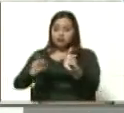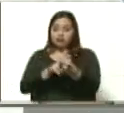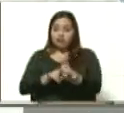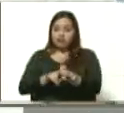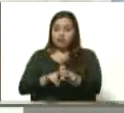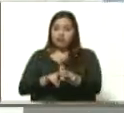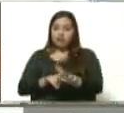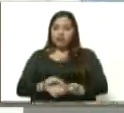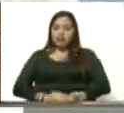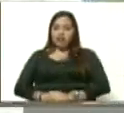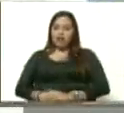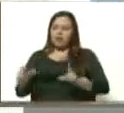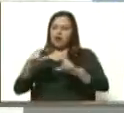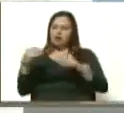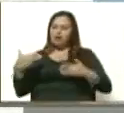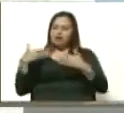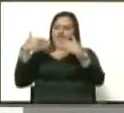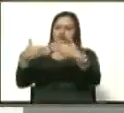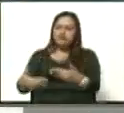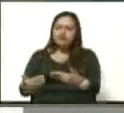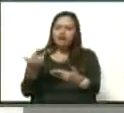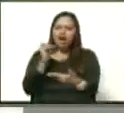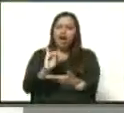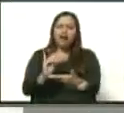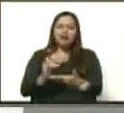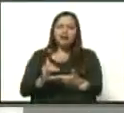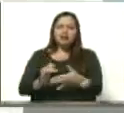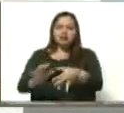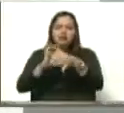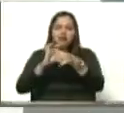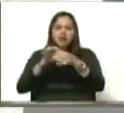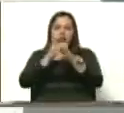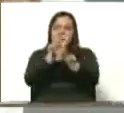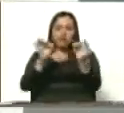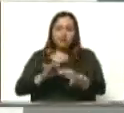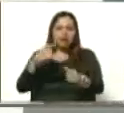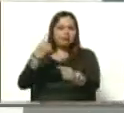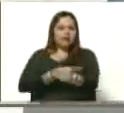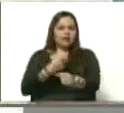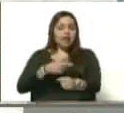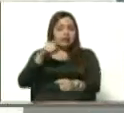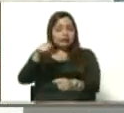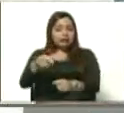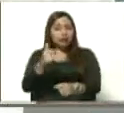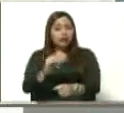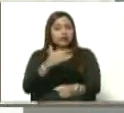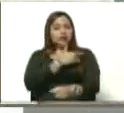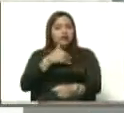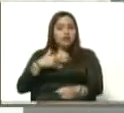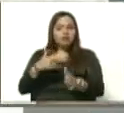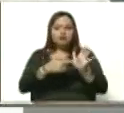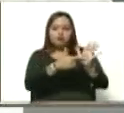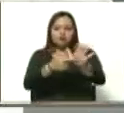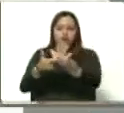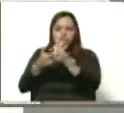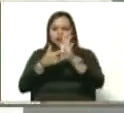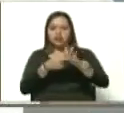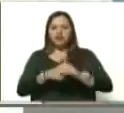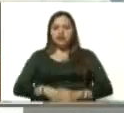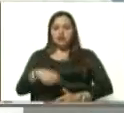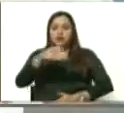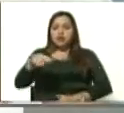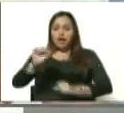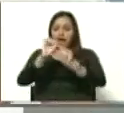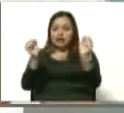término progresista es un concepto de unidad, de hermandad. Y eso es precisamente lo que queremos reflejar como